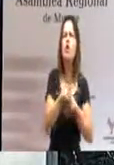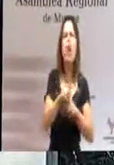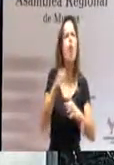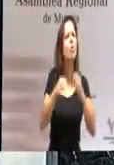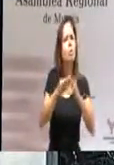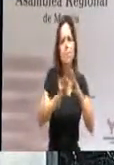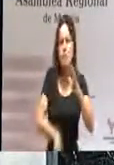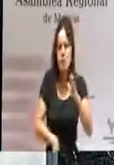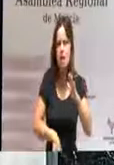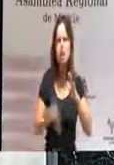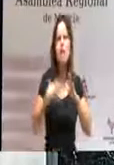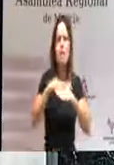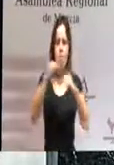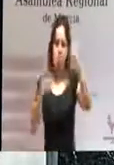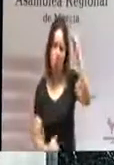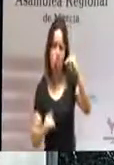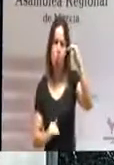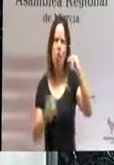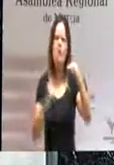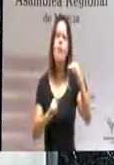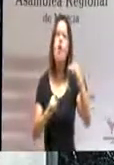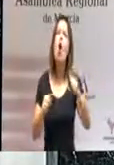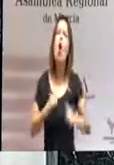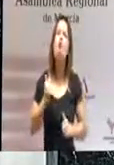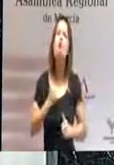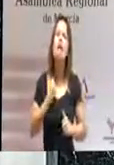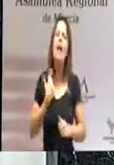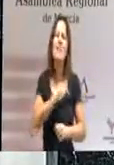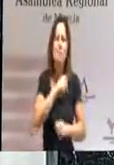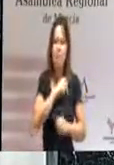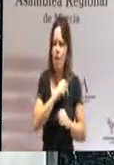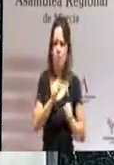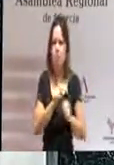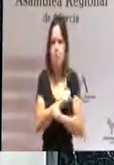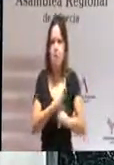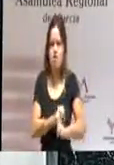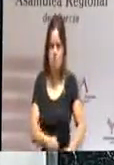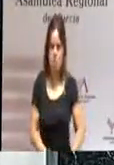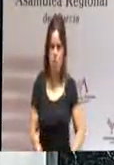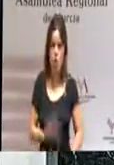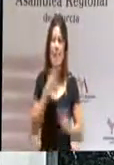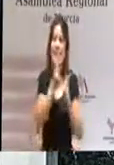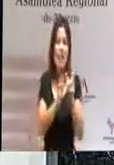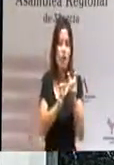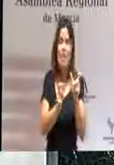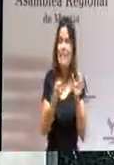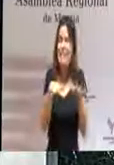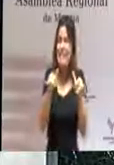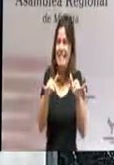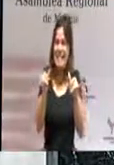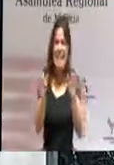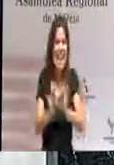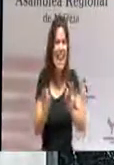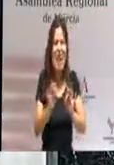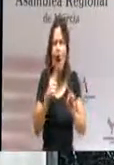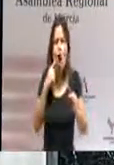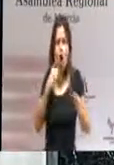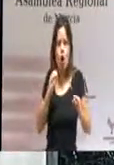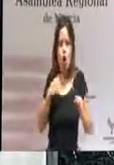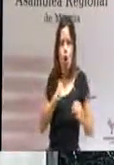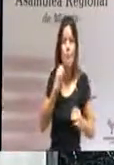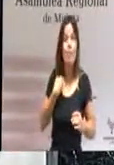injustas, más desiguales y con menos oportunidades de España. No hay un solo dato, ni un solo dato objetivo que